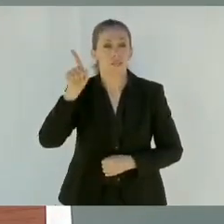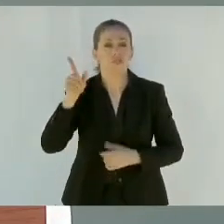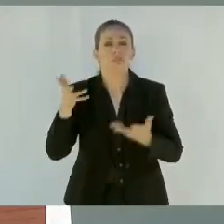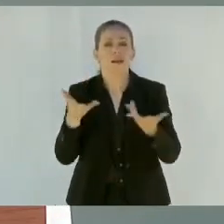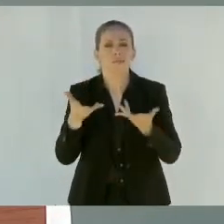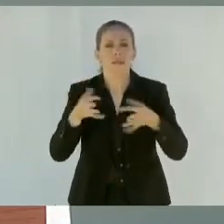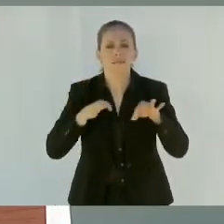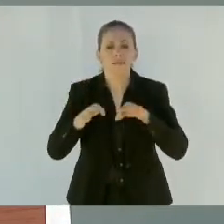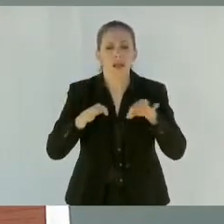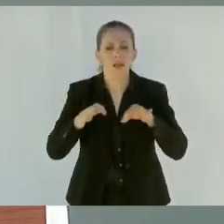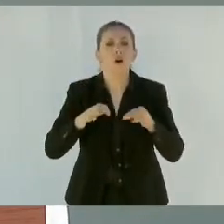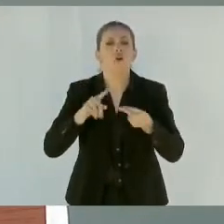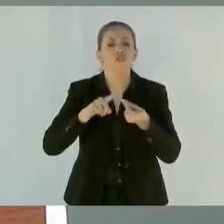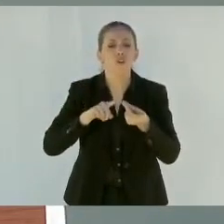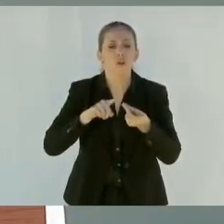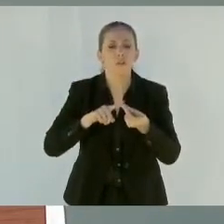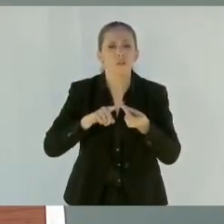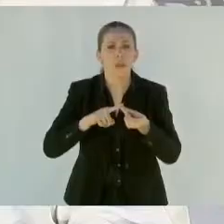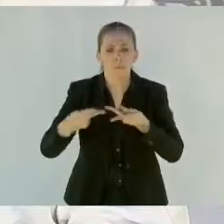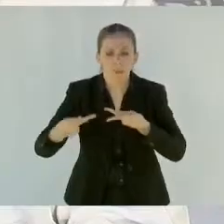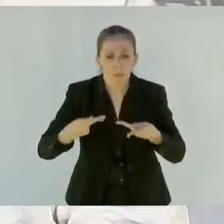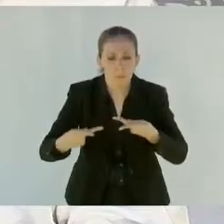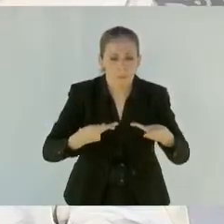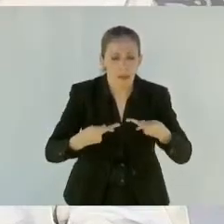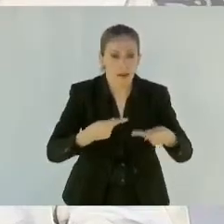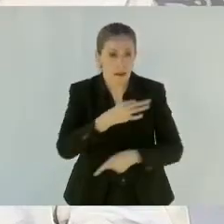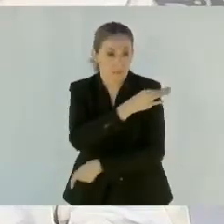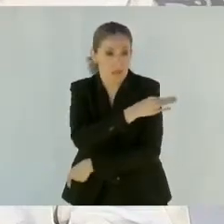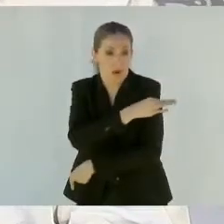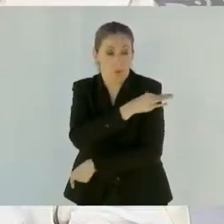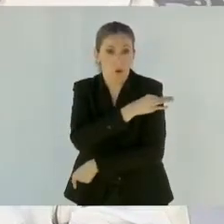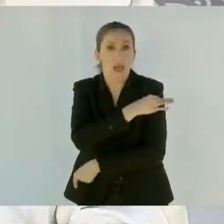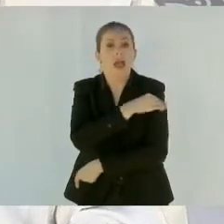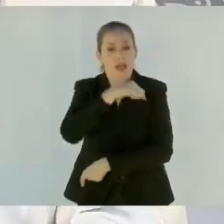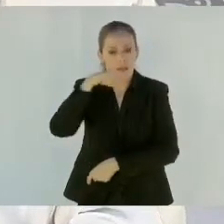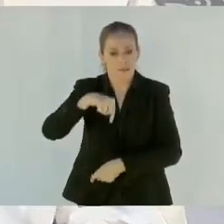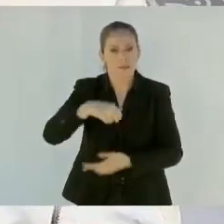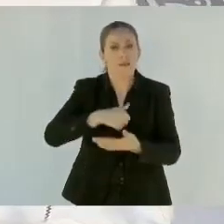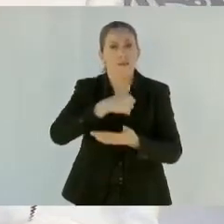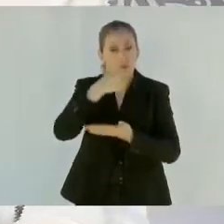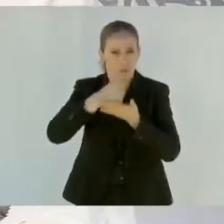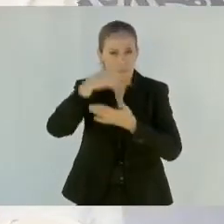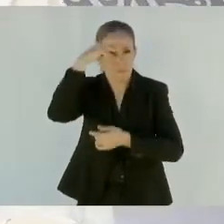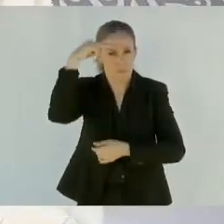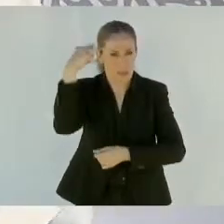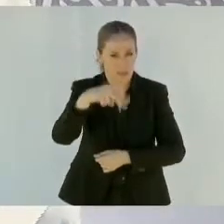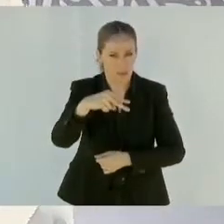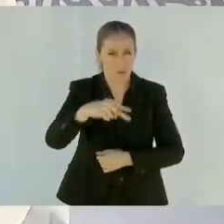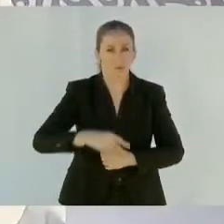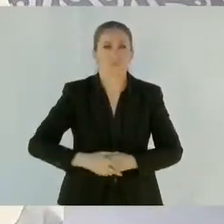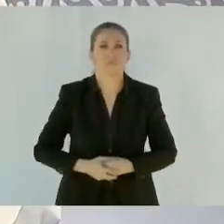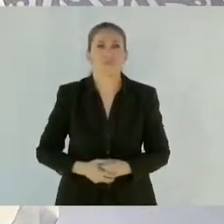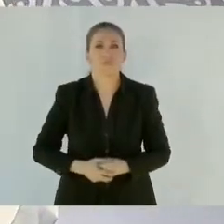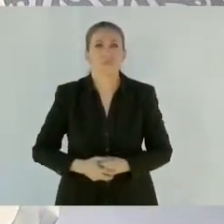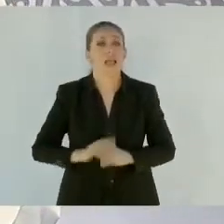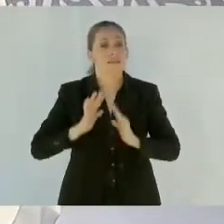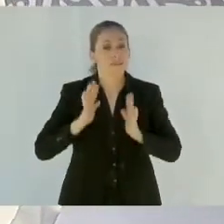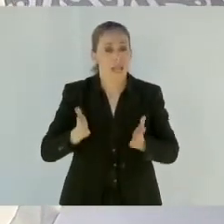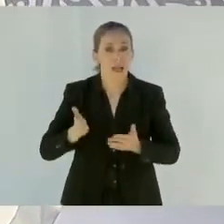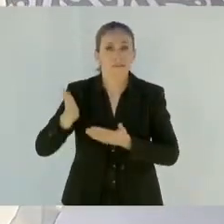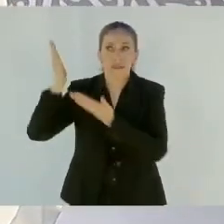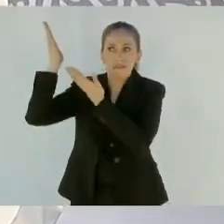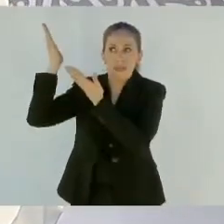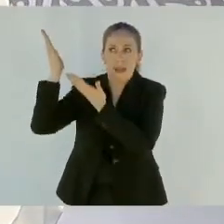México. Ya está llegando la sustancia principal